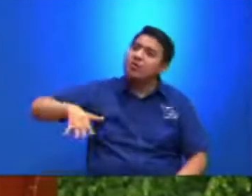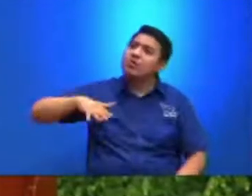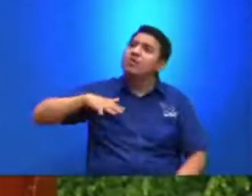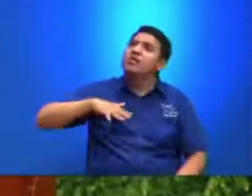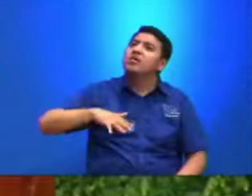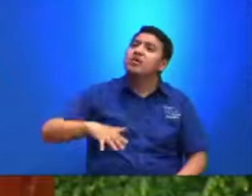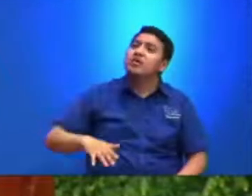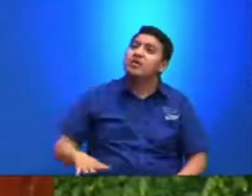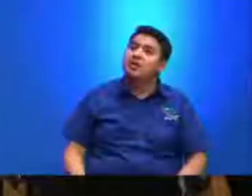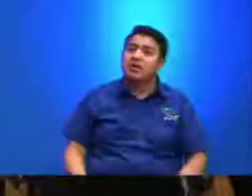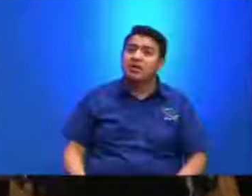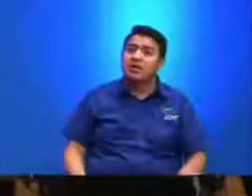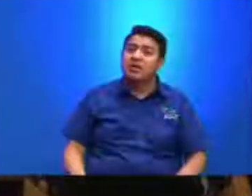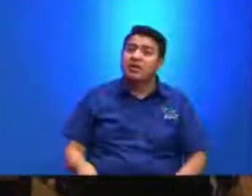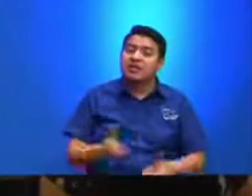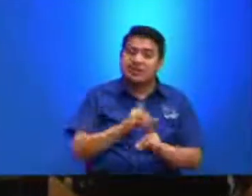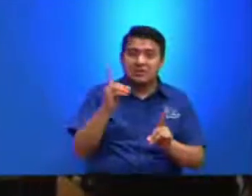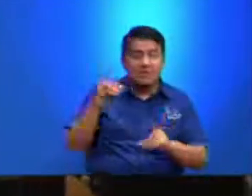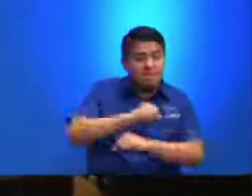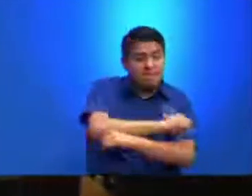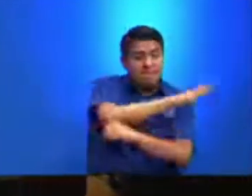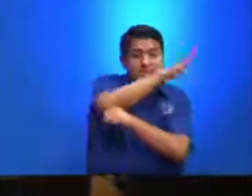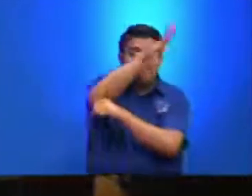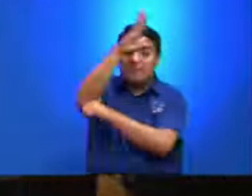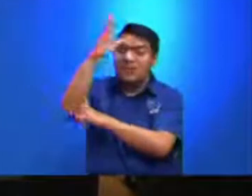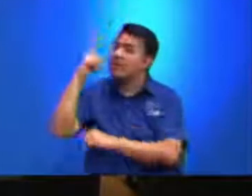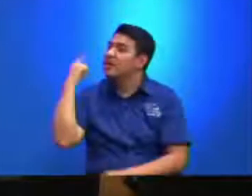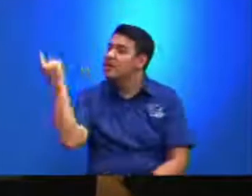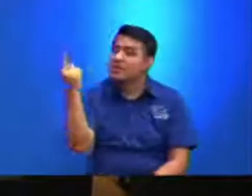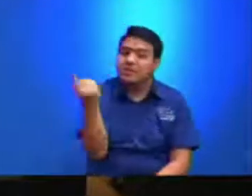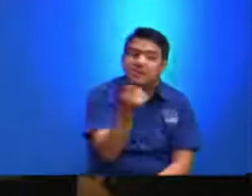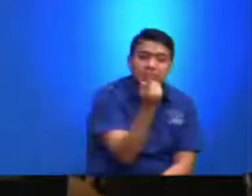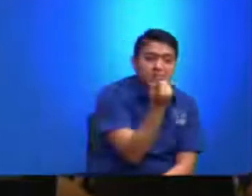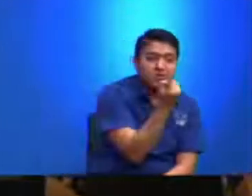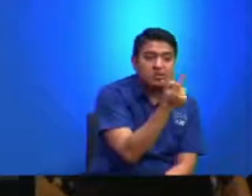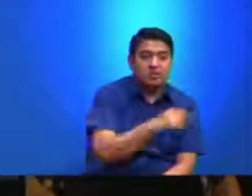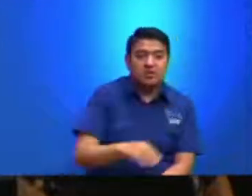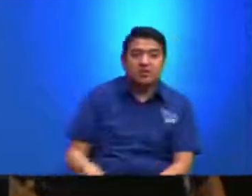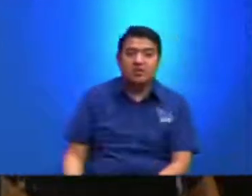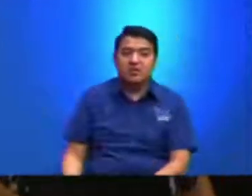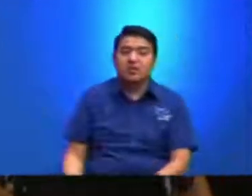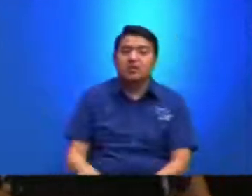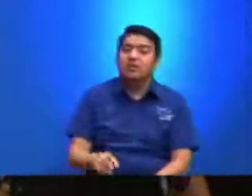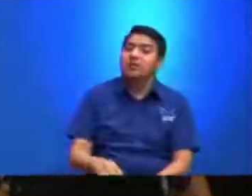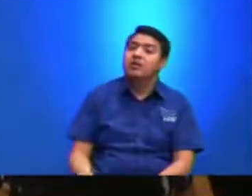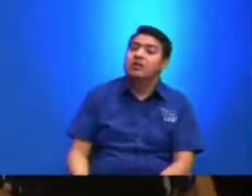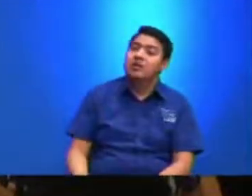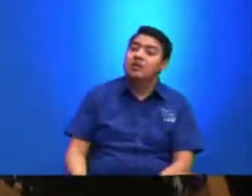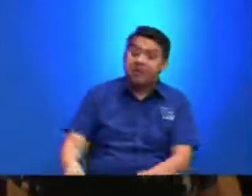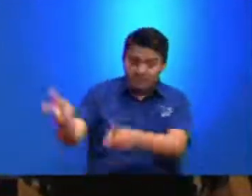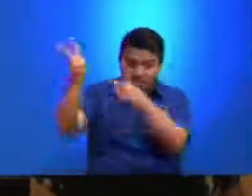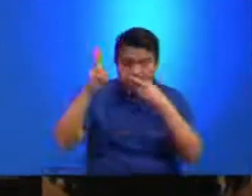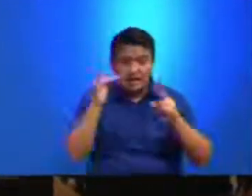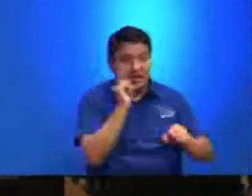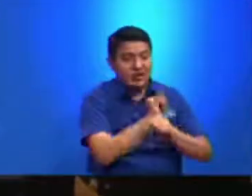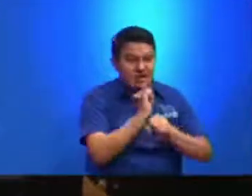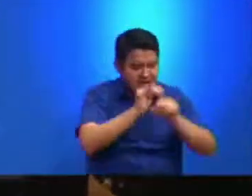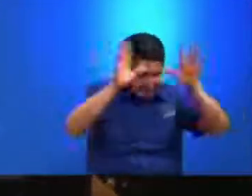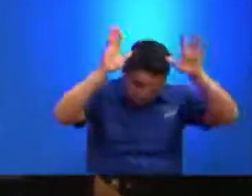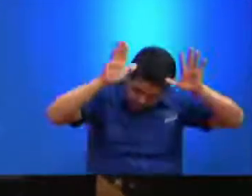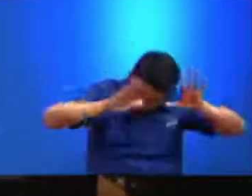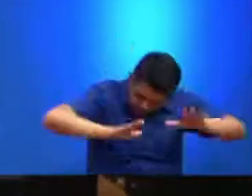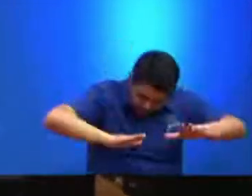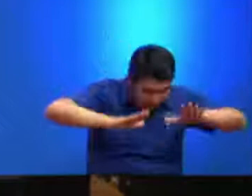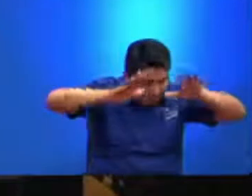de madrugada te busca, Padre. Para dar gloria que de madrugada viene para adorarte, Señor. De